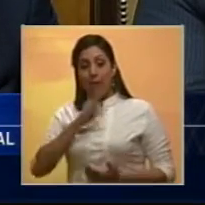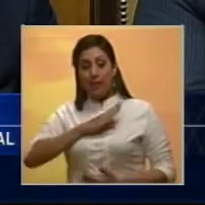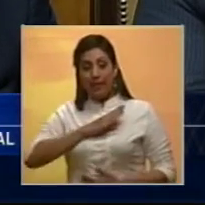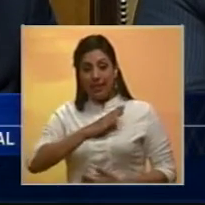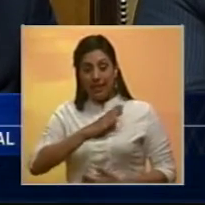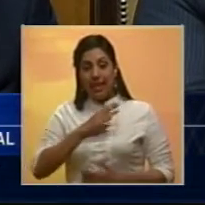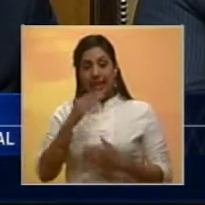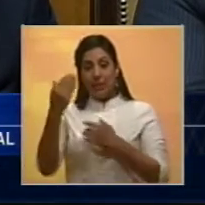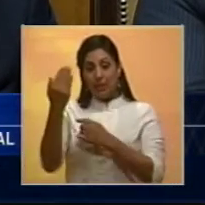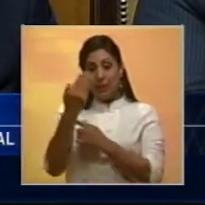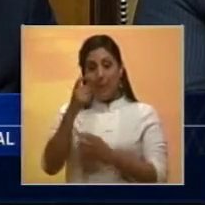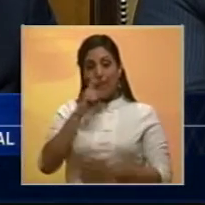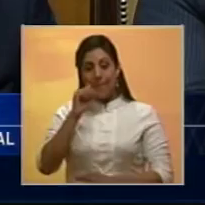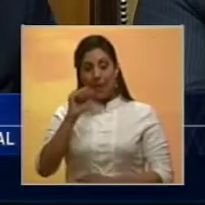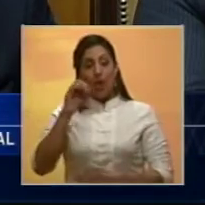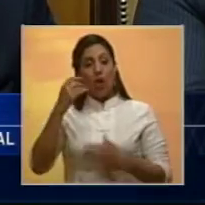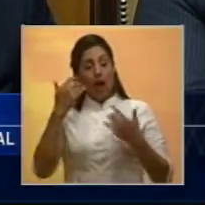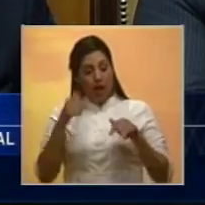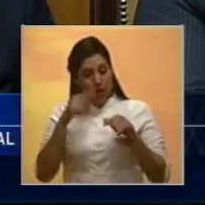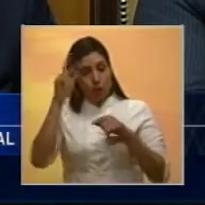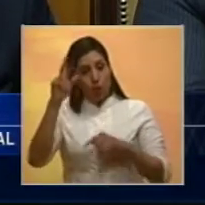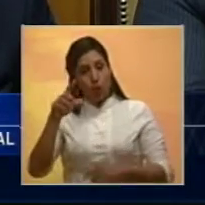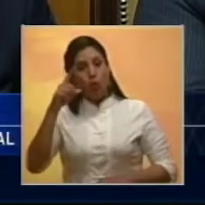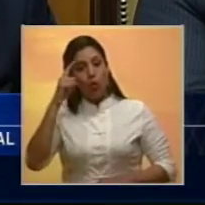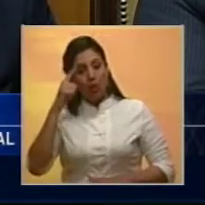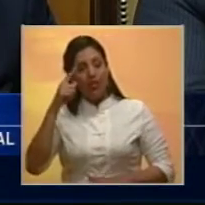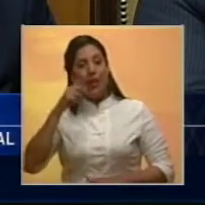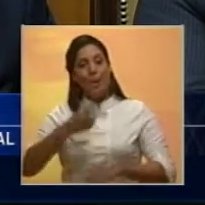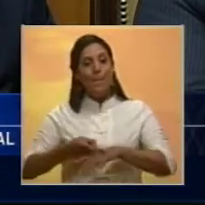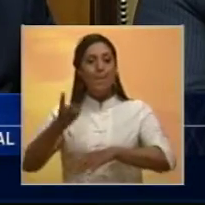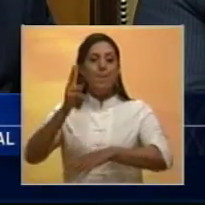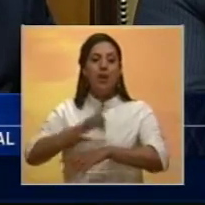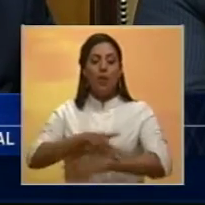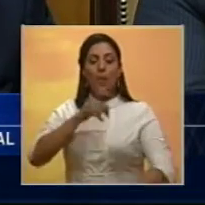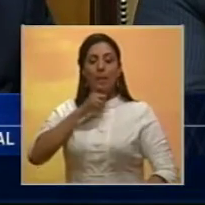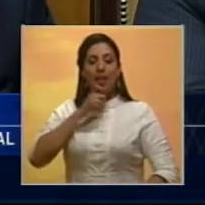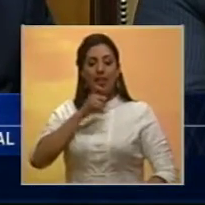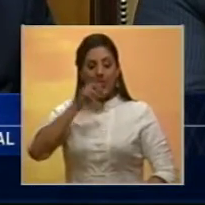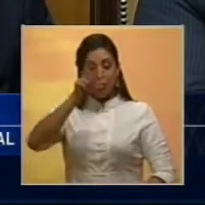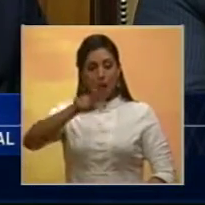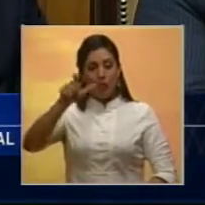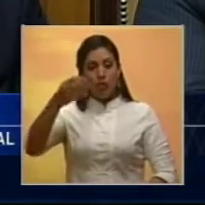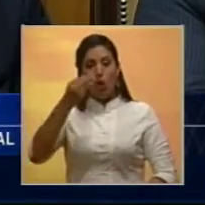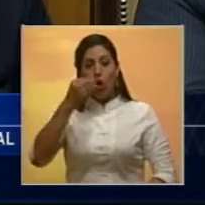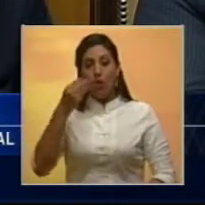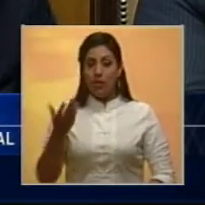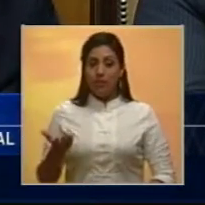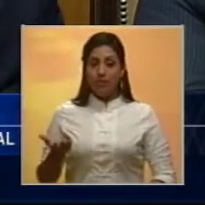este régimen, a cada día que pase se le va a hacer más difícil a nuestros ciudadanos comer.